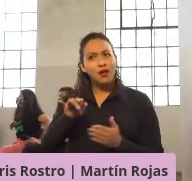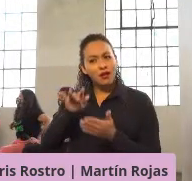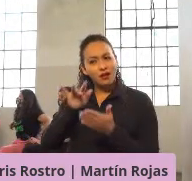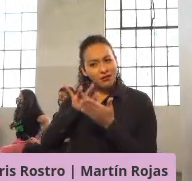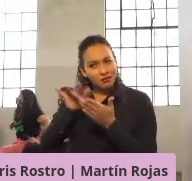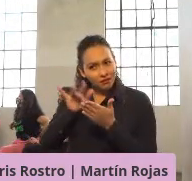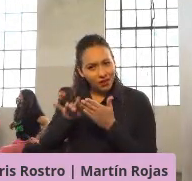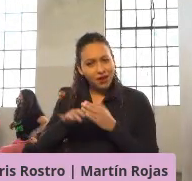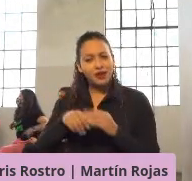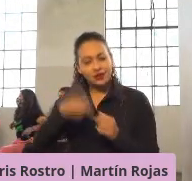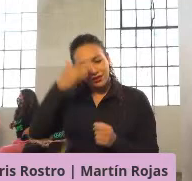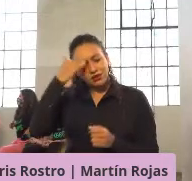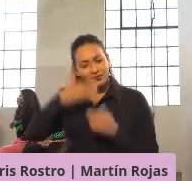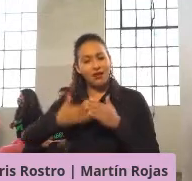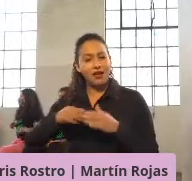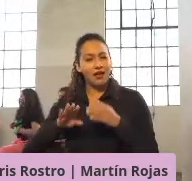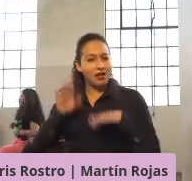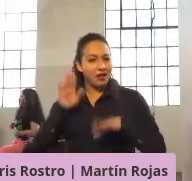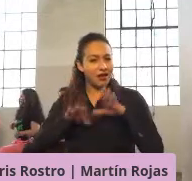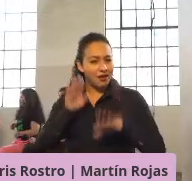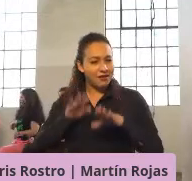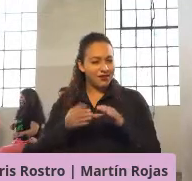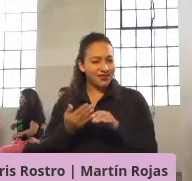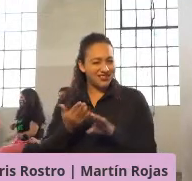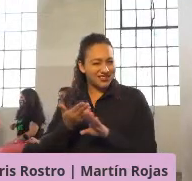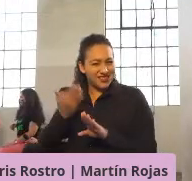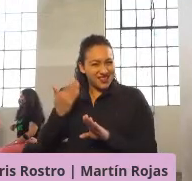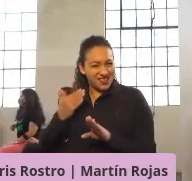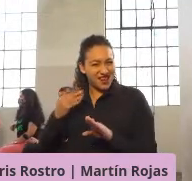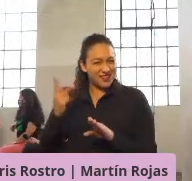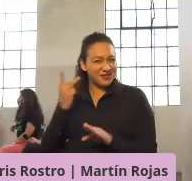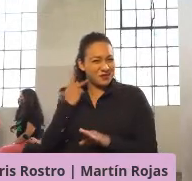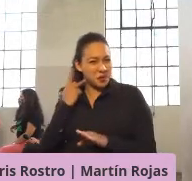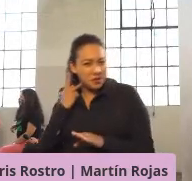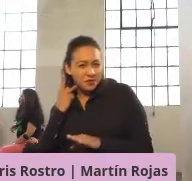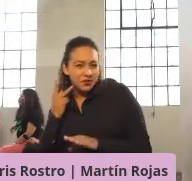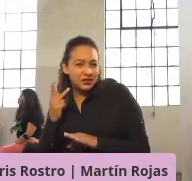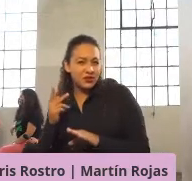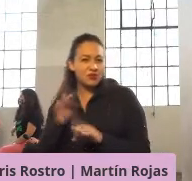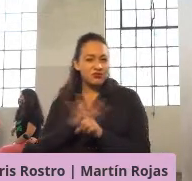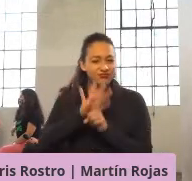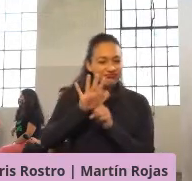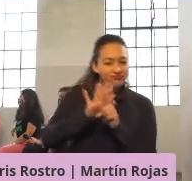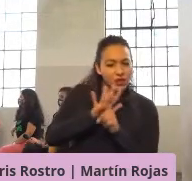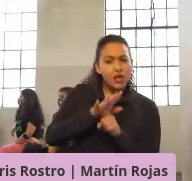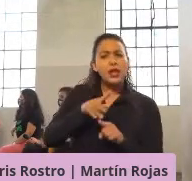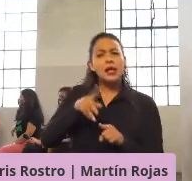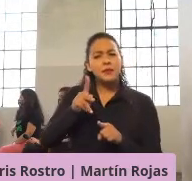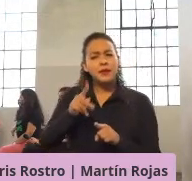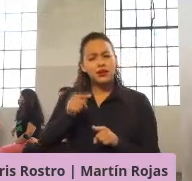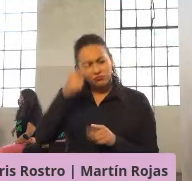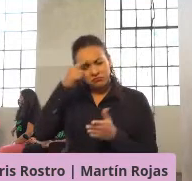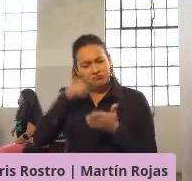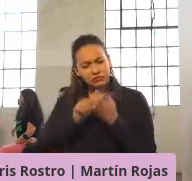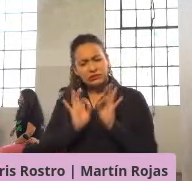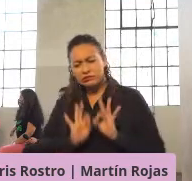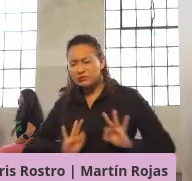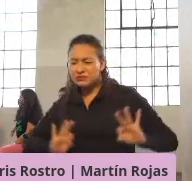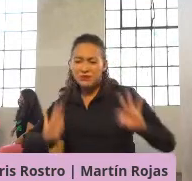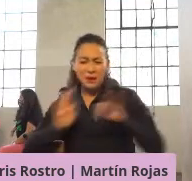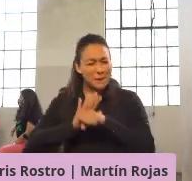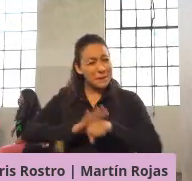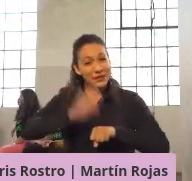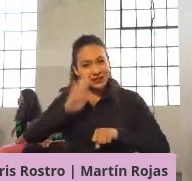hay costos políticos de tomar ciertas posturas, pero no por eso vamos a dejar de hacerlo. Yo creo que incluso por eso es más importante que lo hagamos,